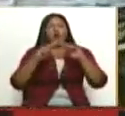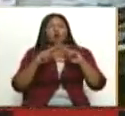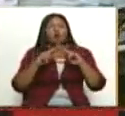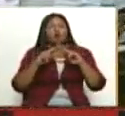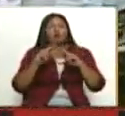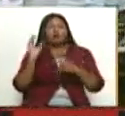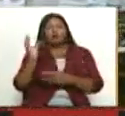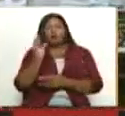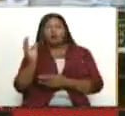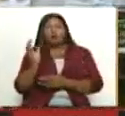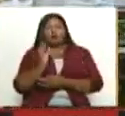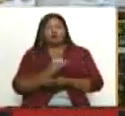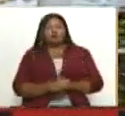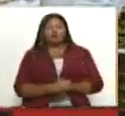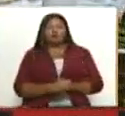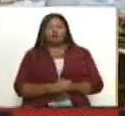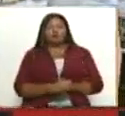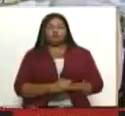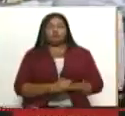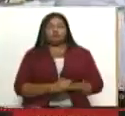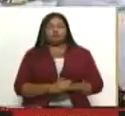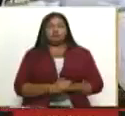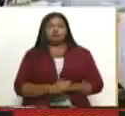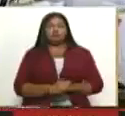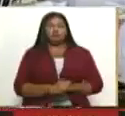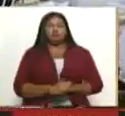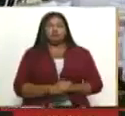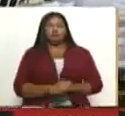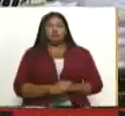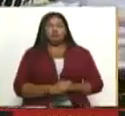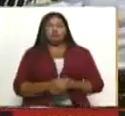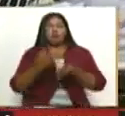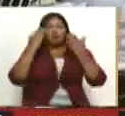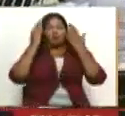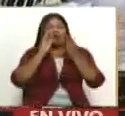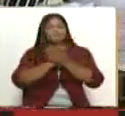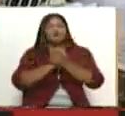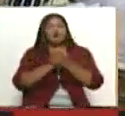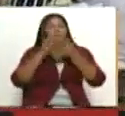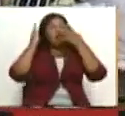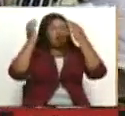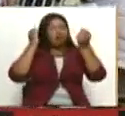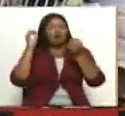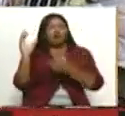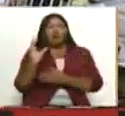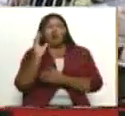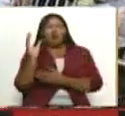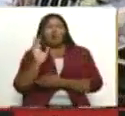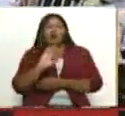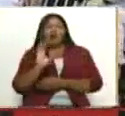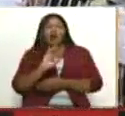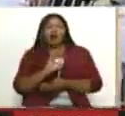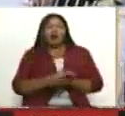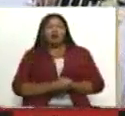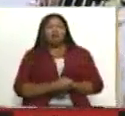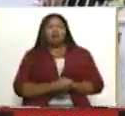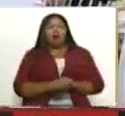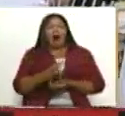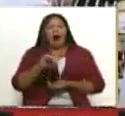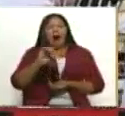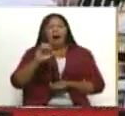conferencia episcopal. Saludo al compañero embajador de Colombia en Caracas,